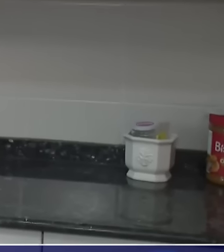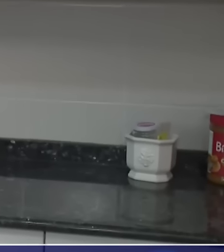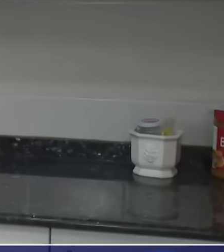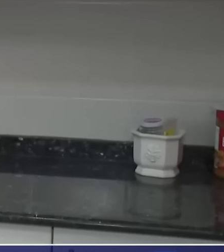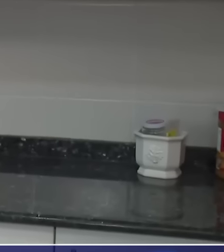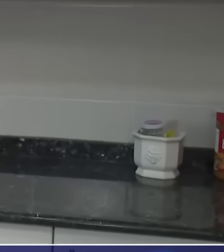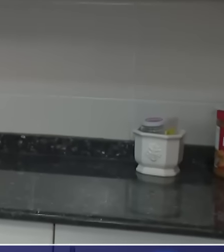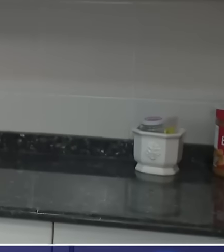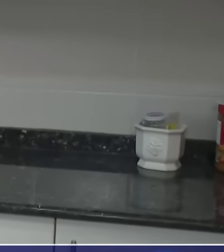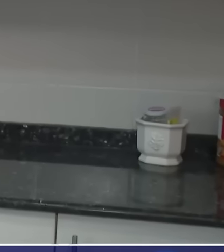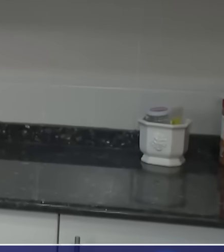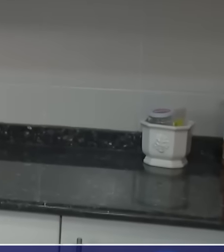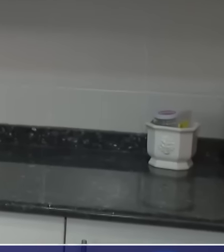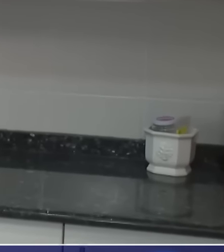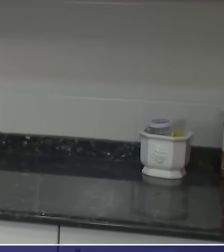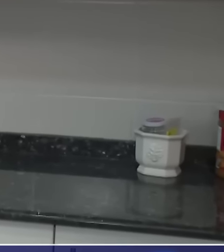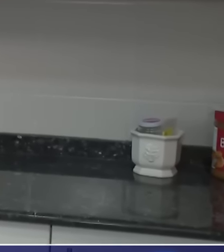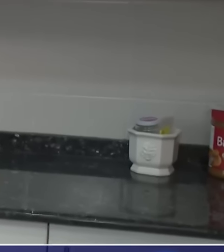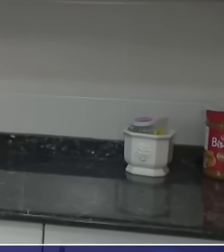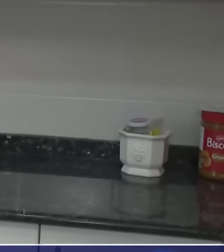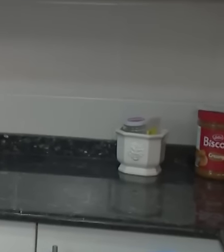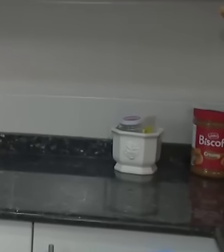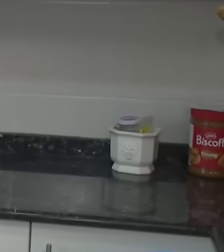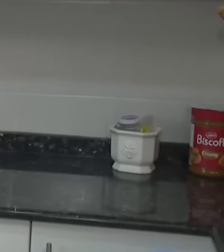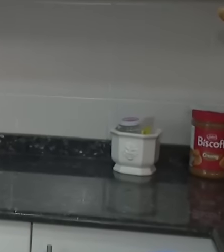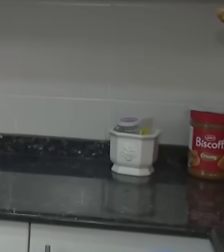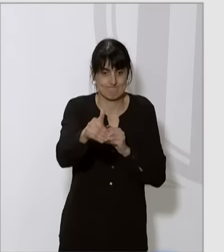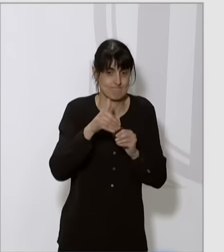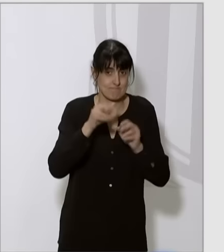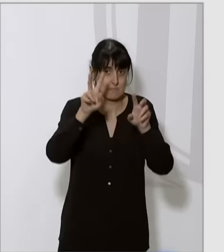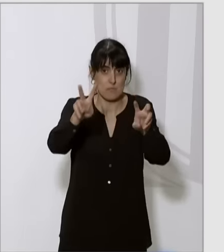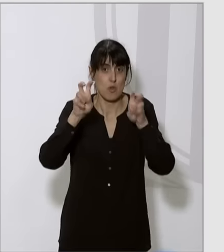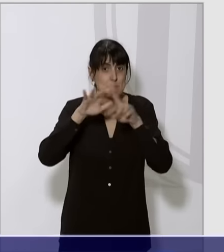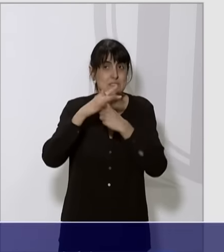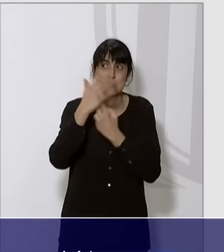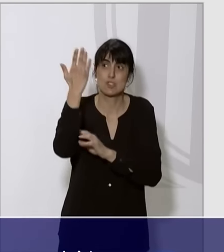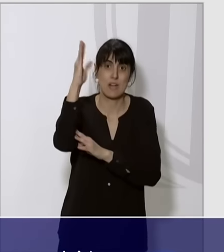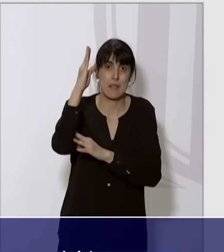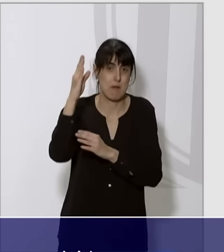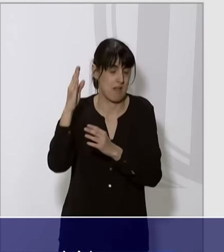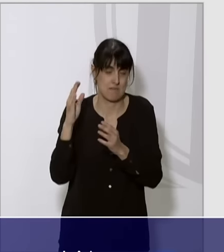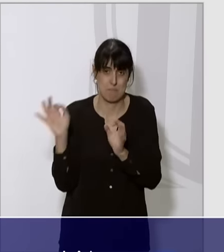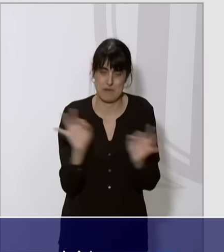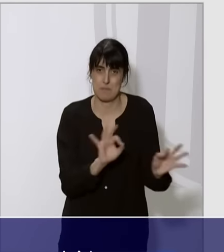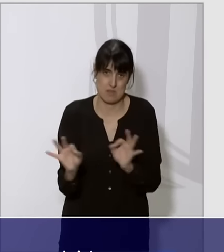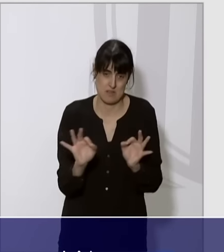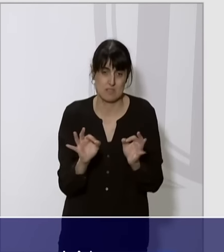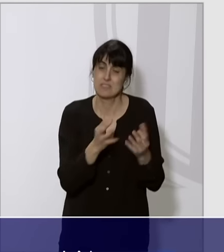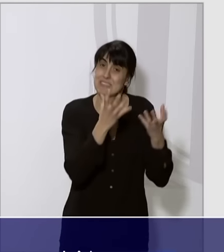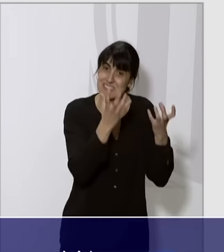y que probablemente se va a prolongar en el tiempo la sequera superará